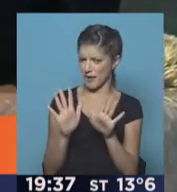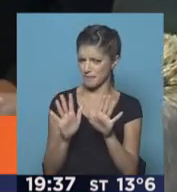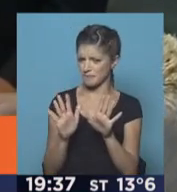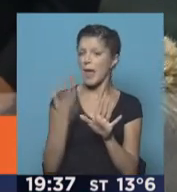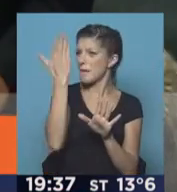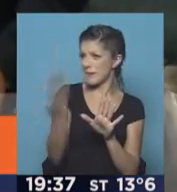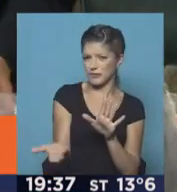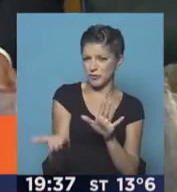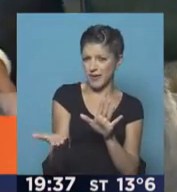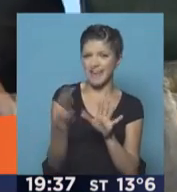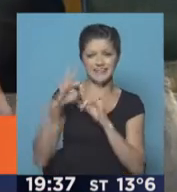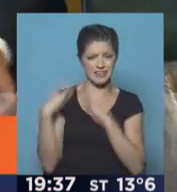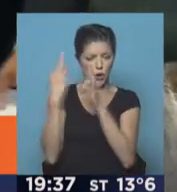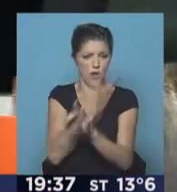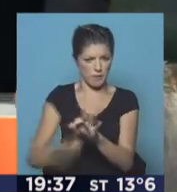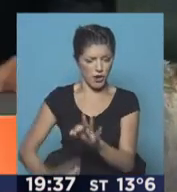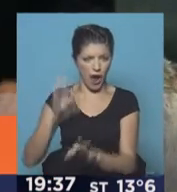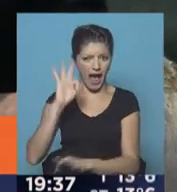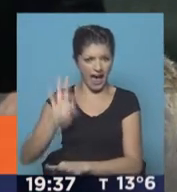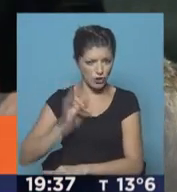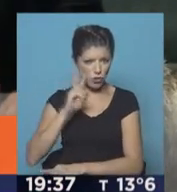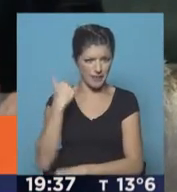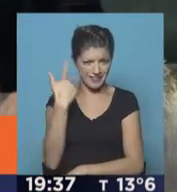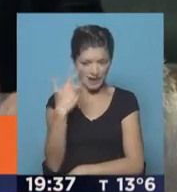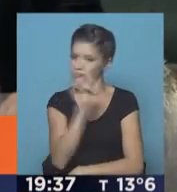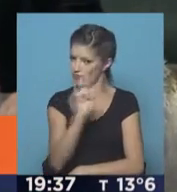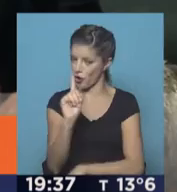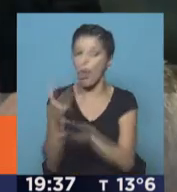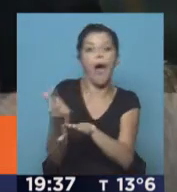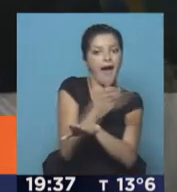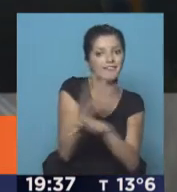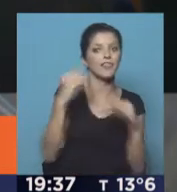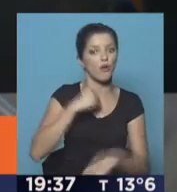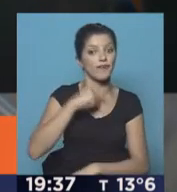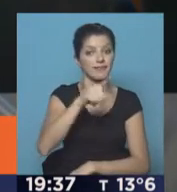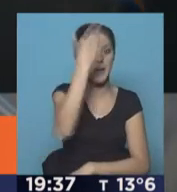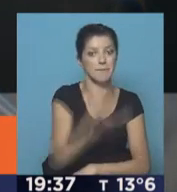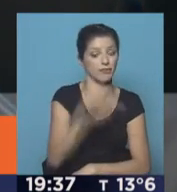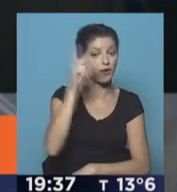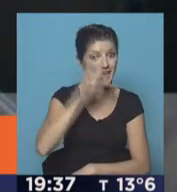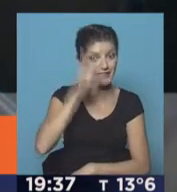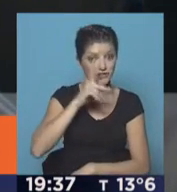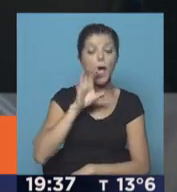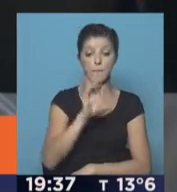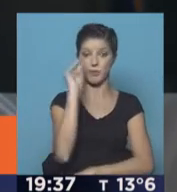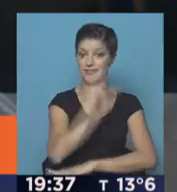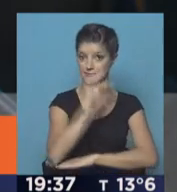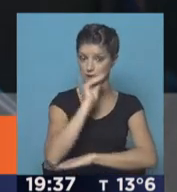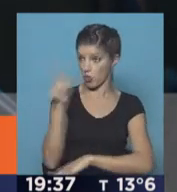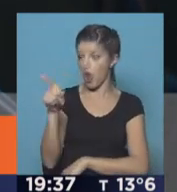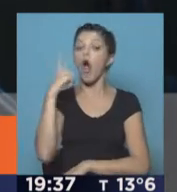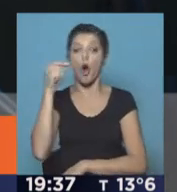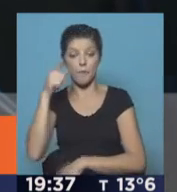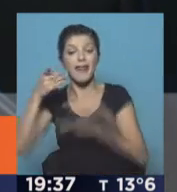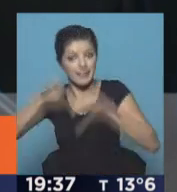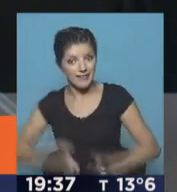al gobierno del 2003. Él había sido un hombre de extrema confianza en Néstor Kirchner ya en Santa Cruz. De hecho, si bien había nacido en Tucumán,